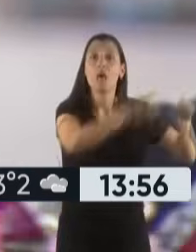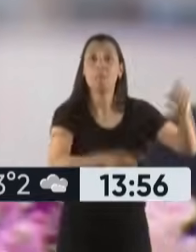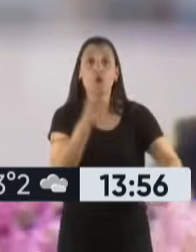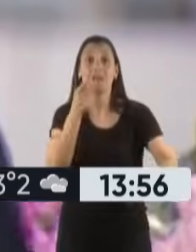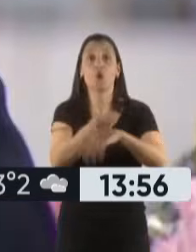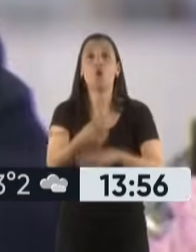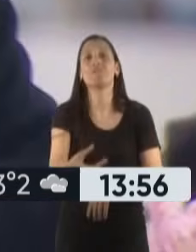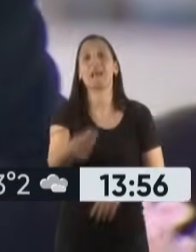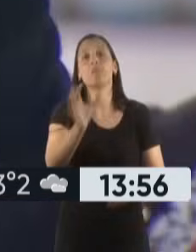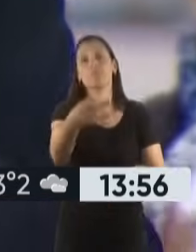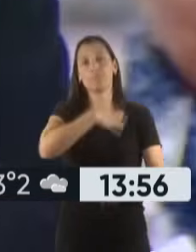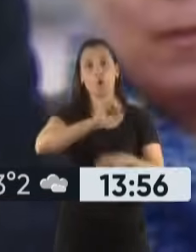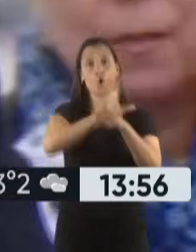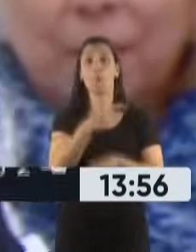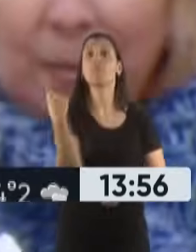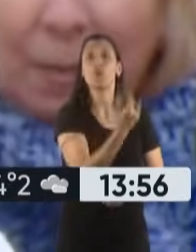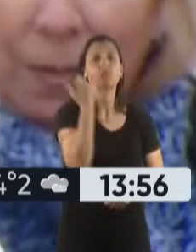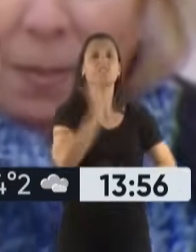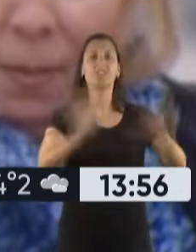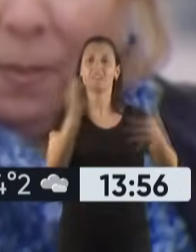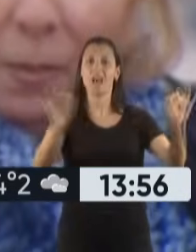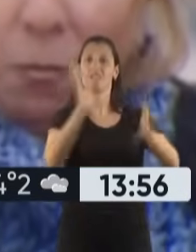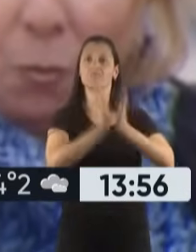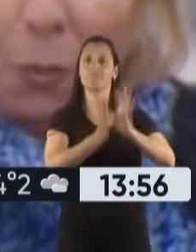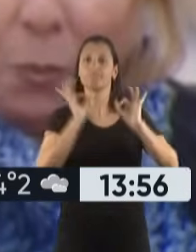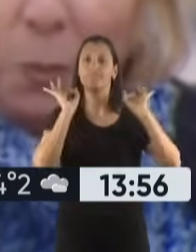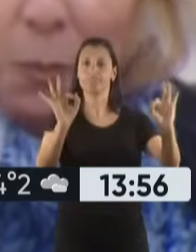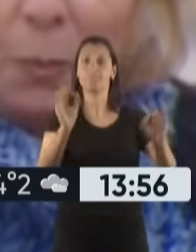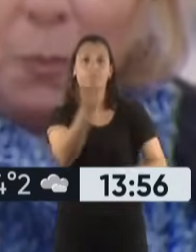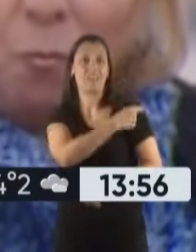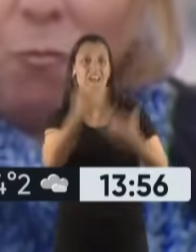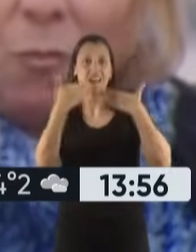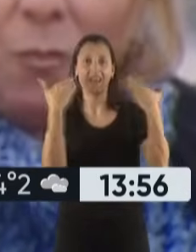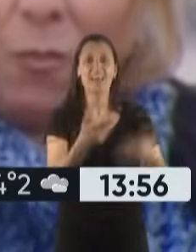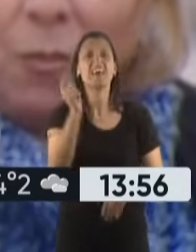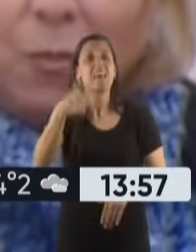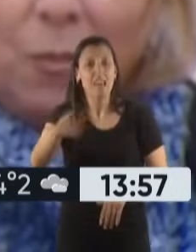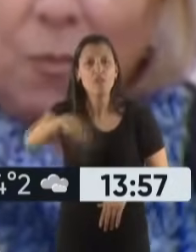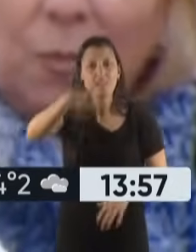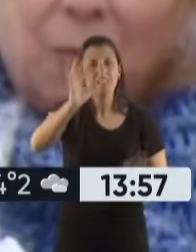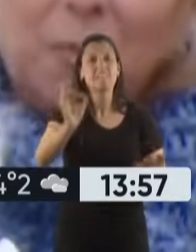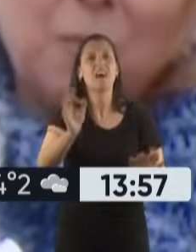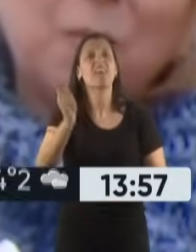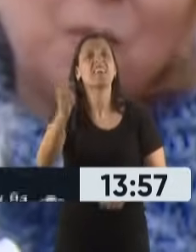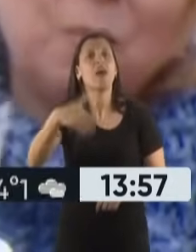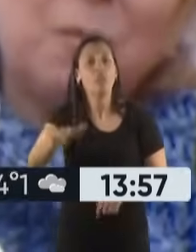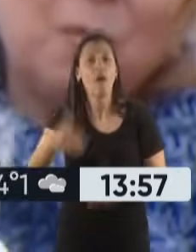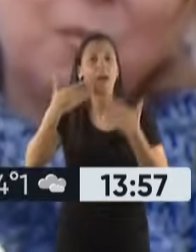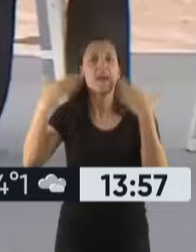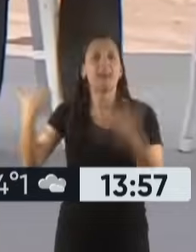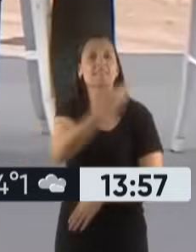Y estamos absolutamente inmunizados hoy en día. ¿Y eso quién lo hizo? ¿Sabe quién lo hizo? ¡El